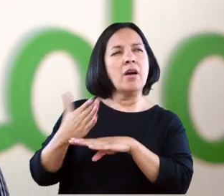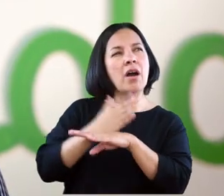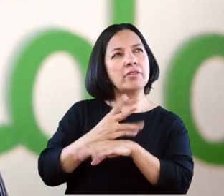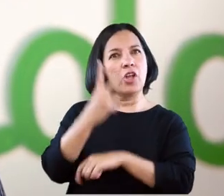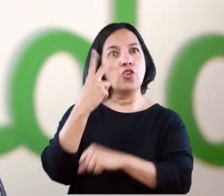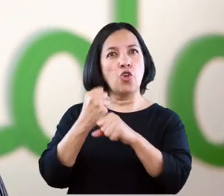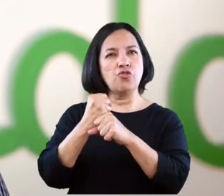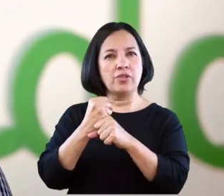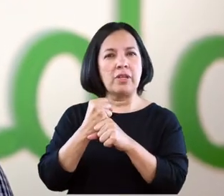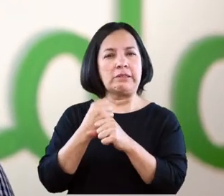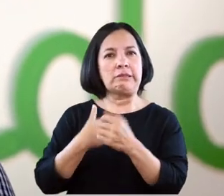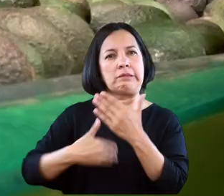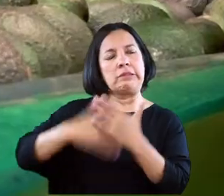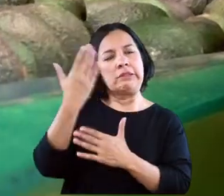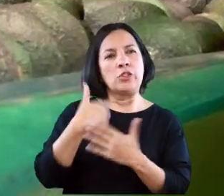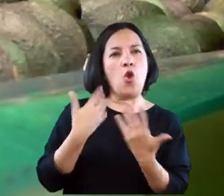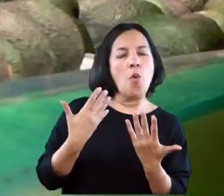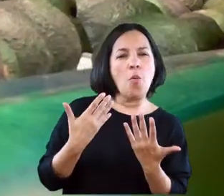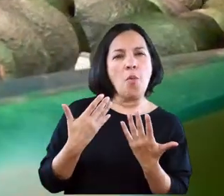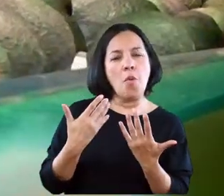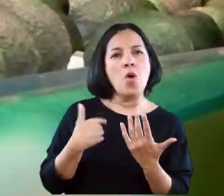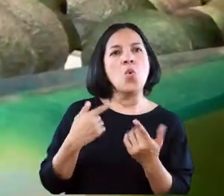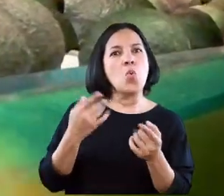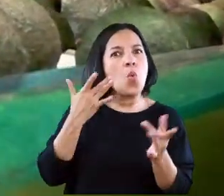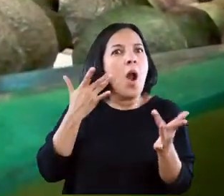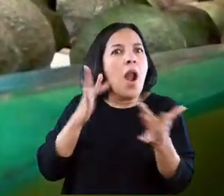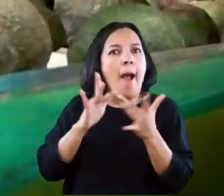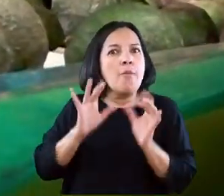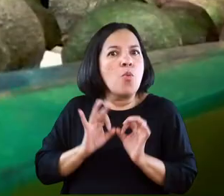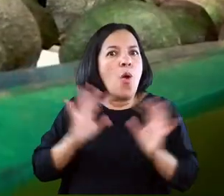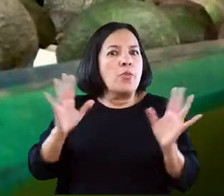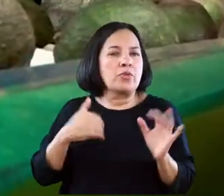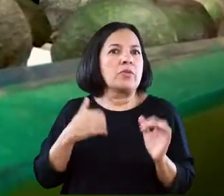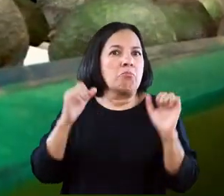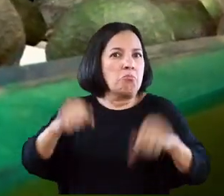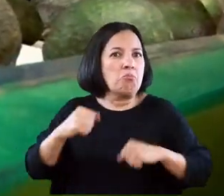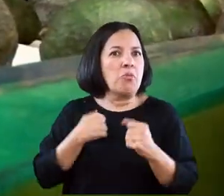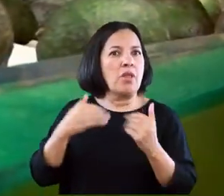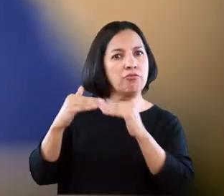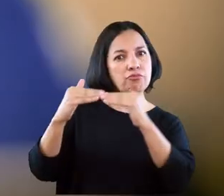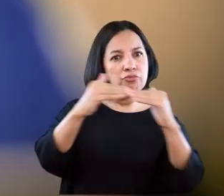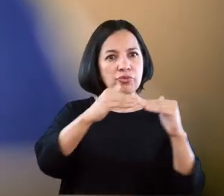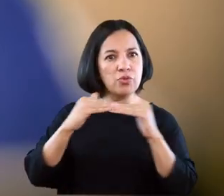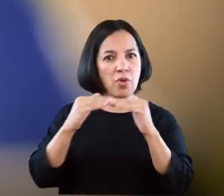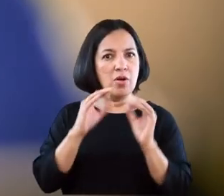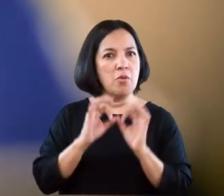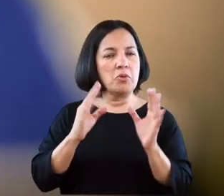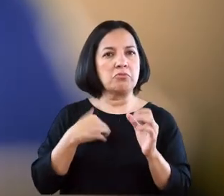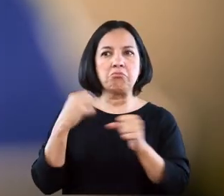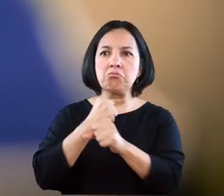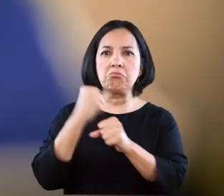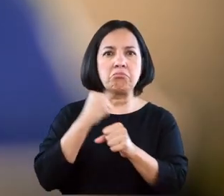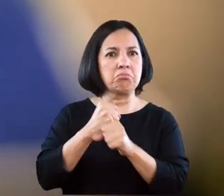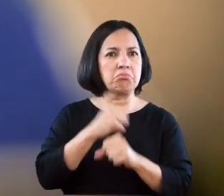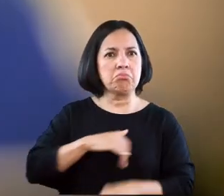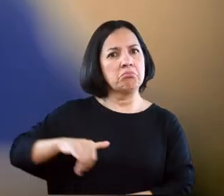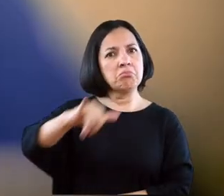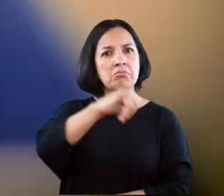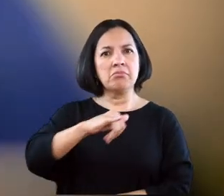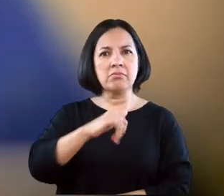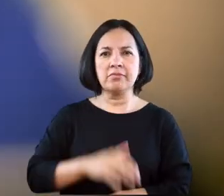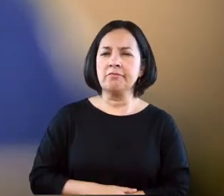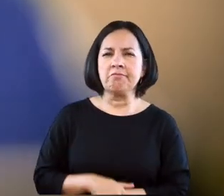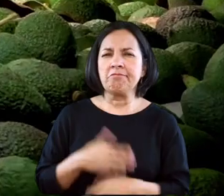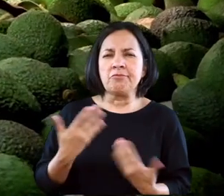Desde nuestros inicios hace 2 años, hemos buscado la manera de dar la oportunidad y lograr esta igualdad para todos nuestros